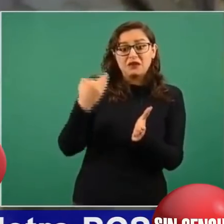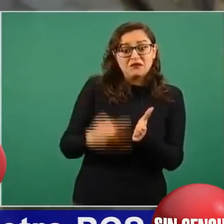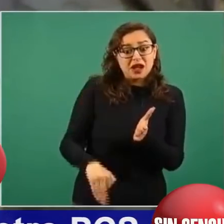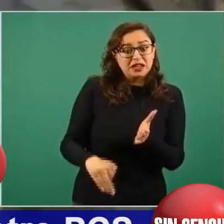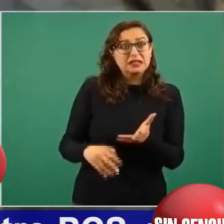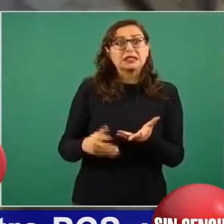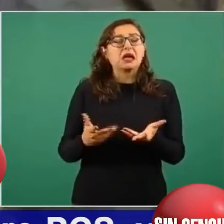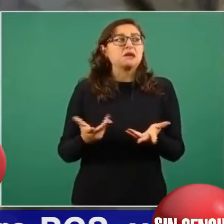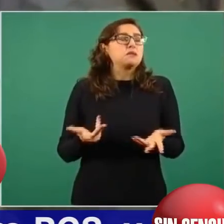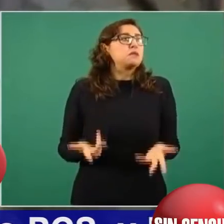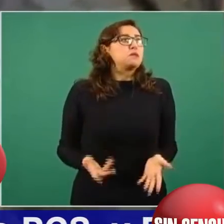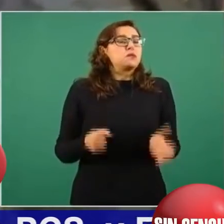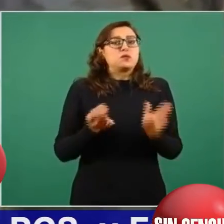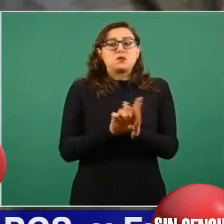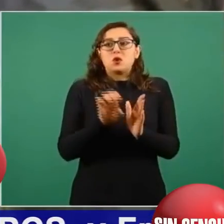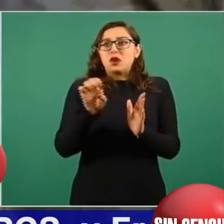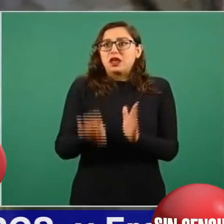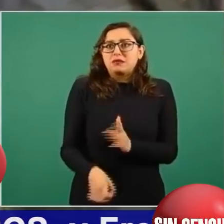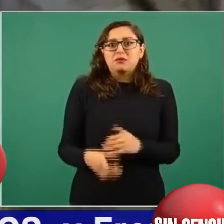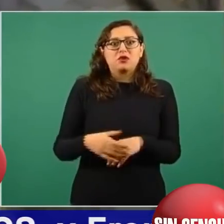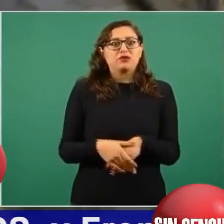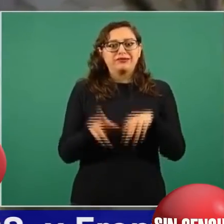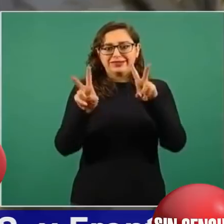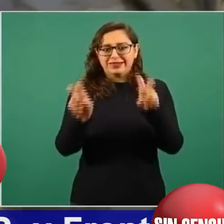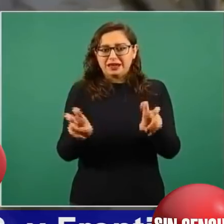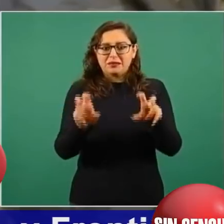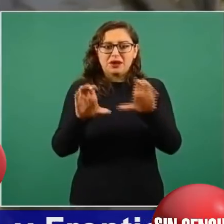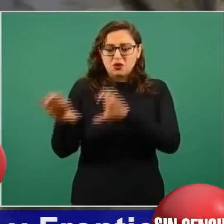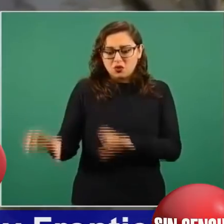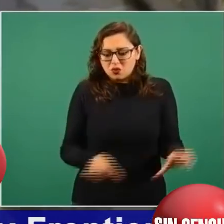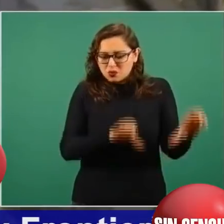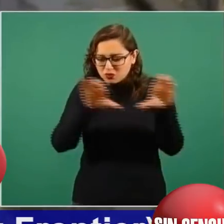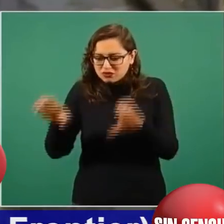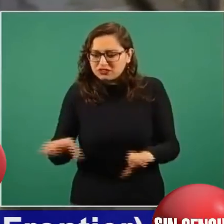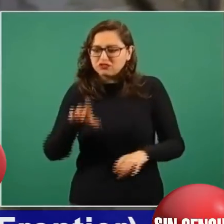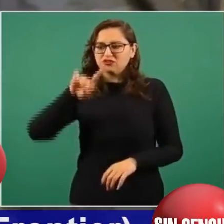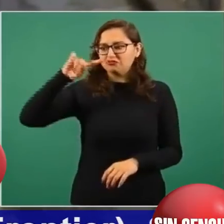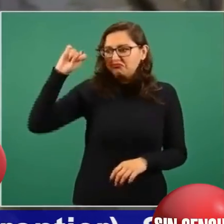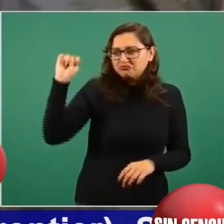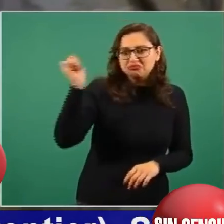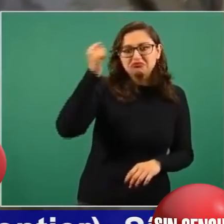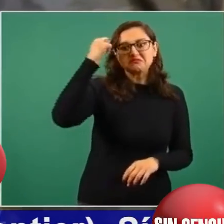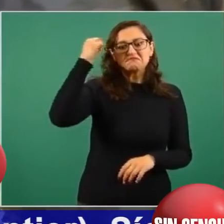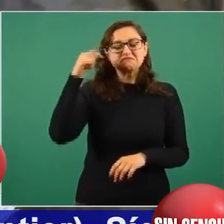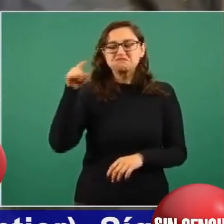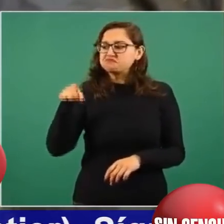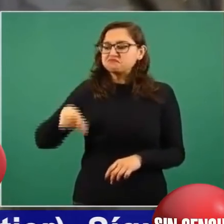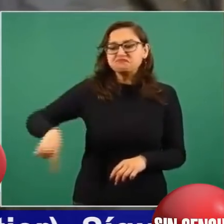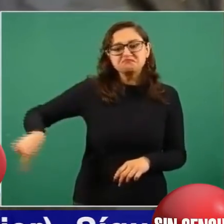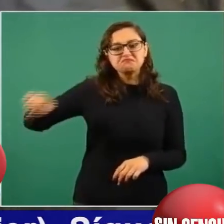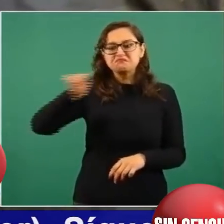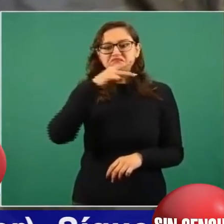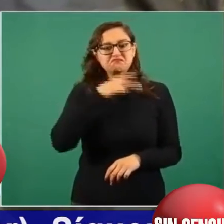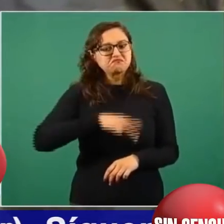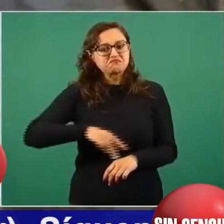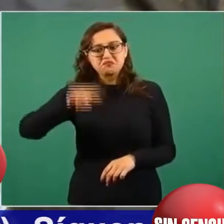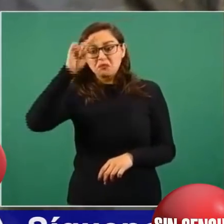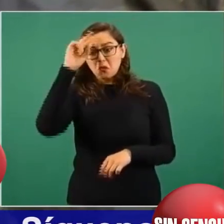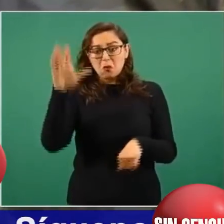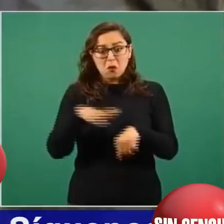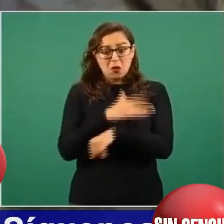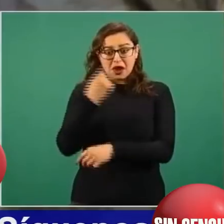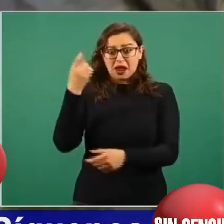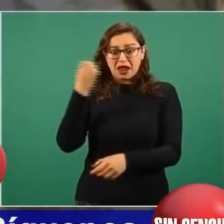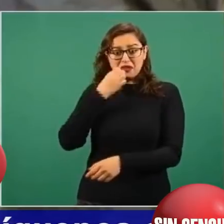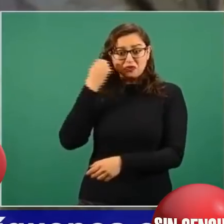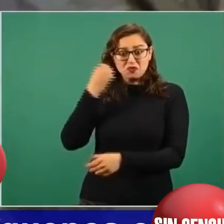como las nuevas tecnologías, donde carecemos de ellas. Y